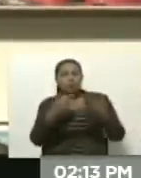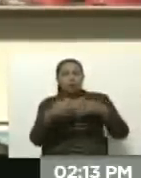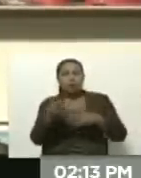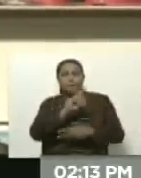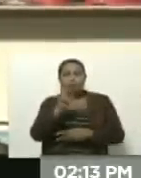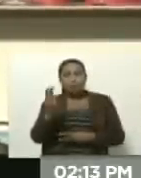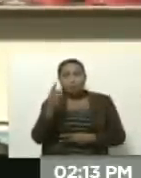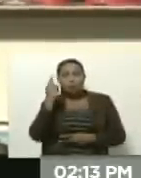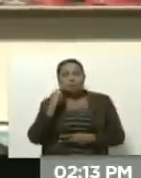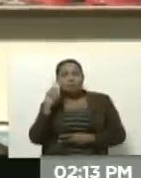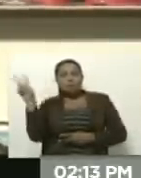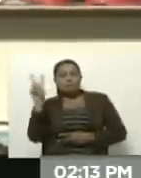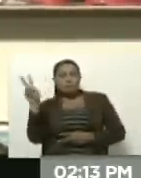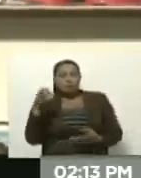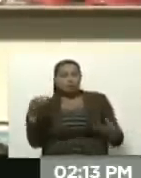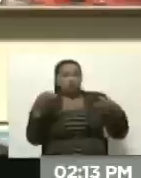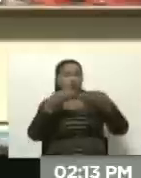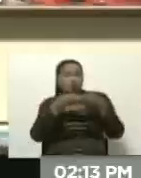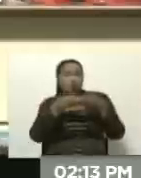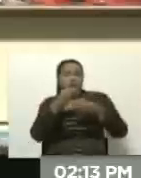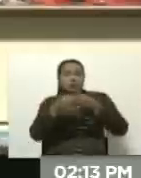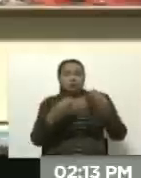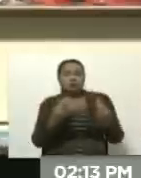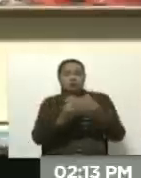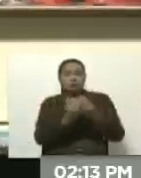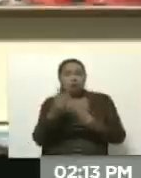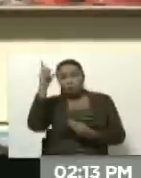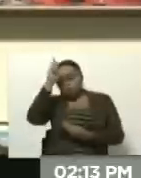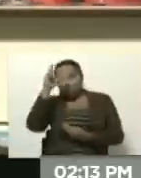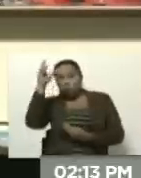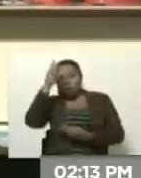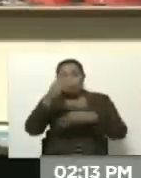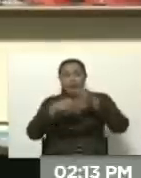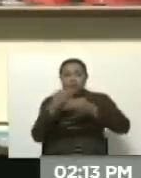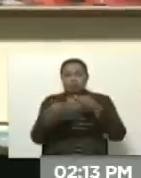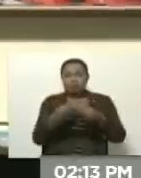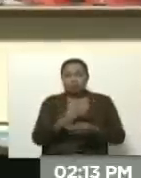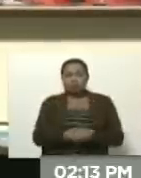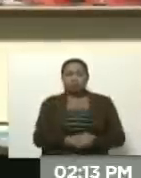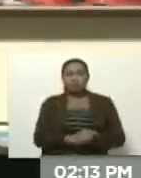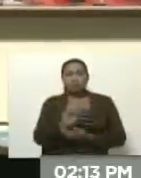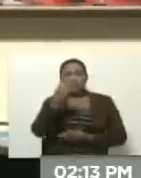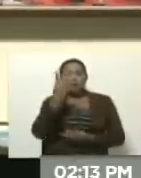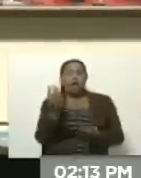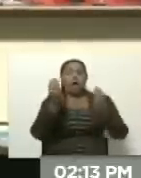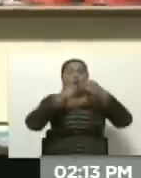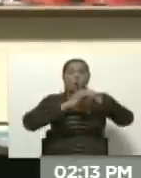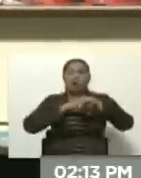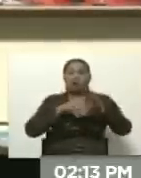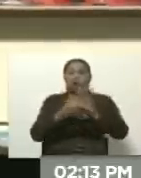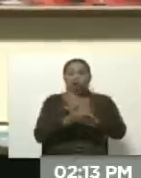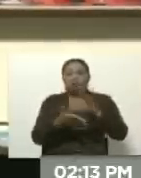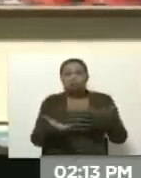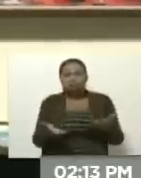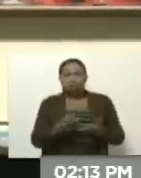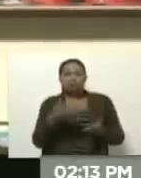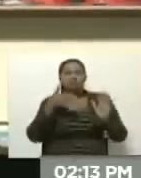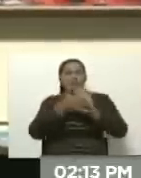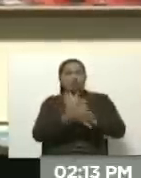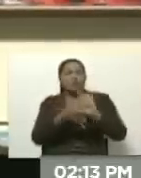República Bolivariana de Venezuela y Turquía. Primer convenio es